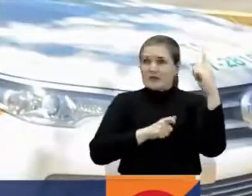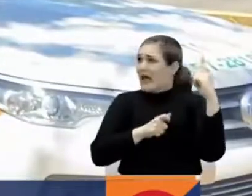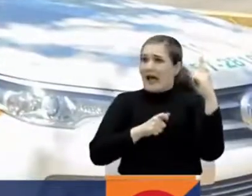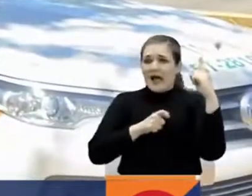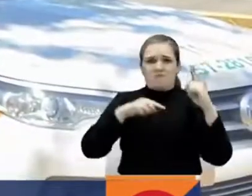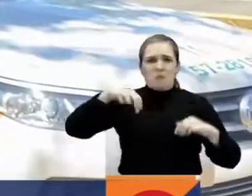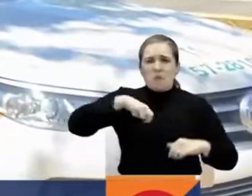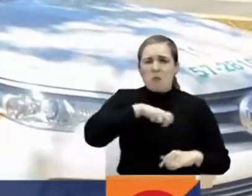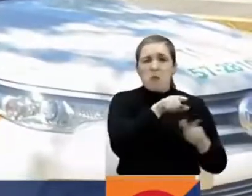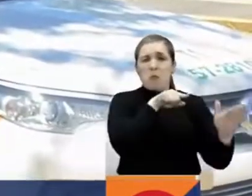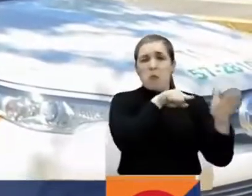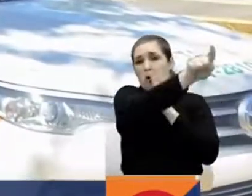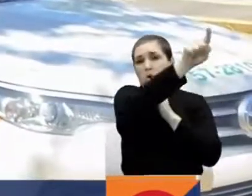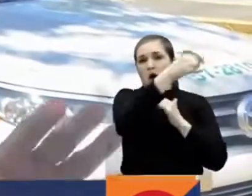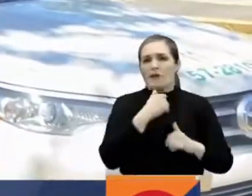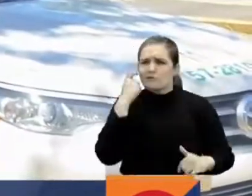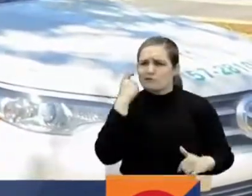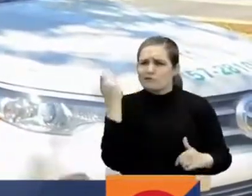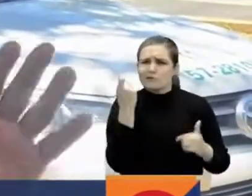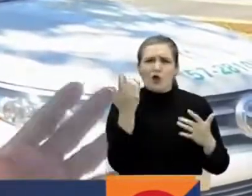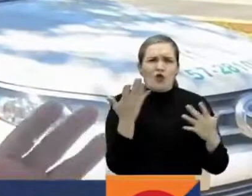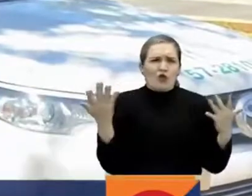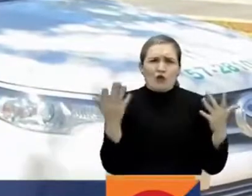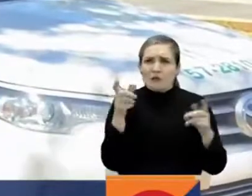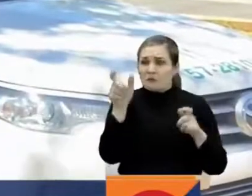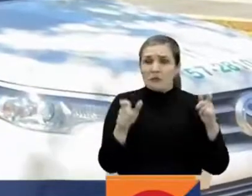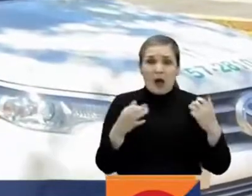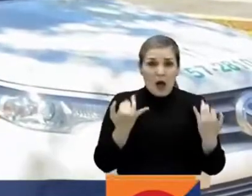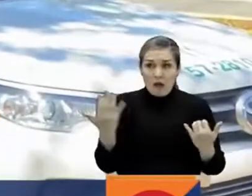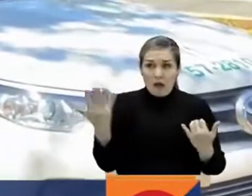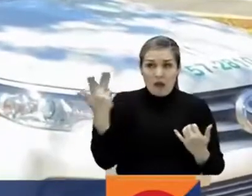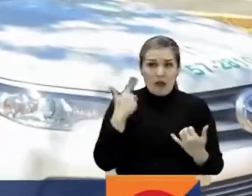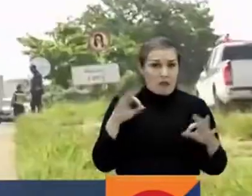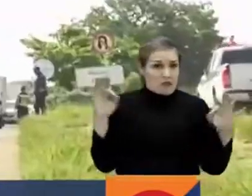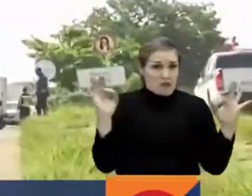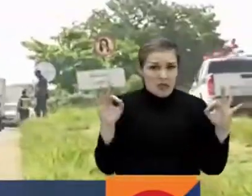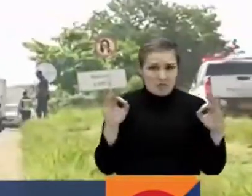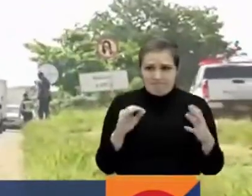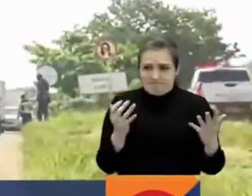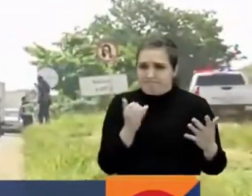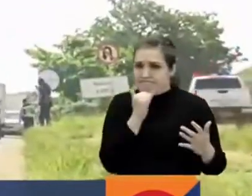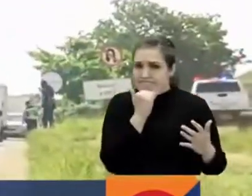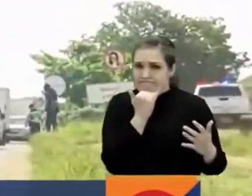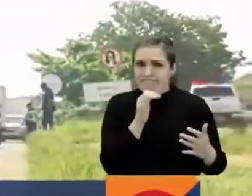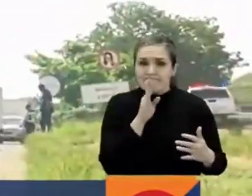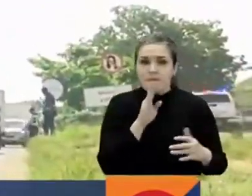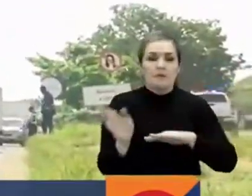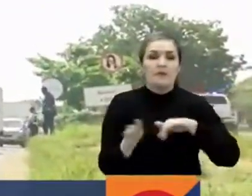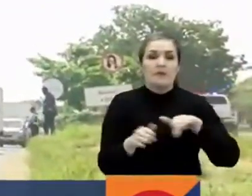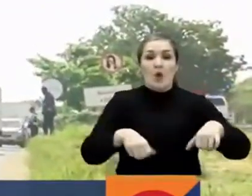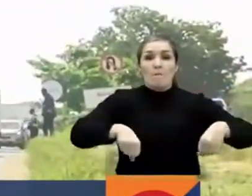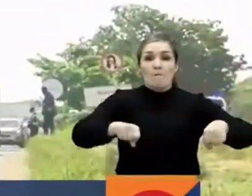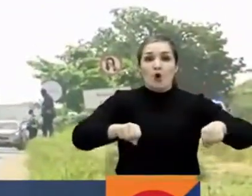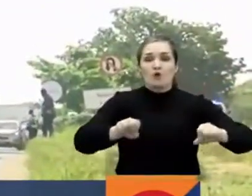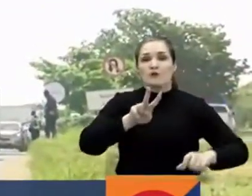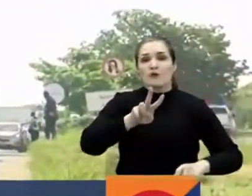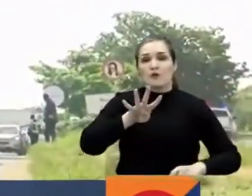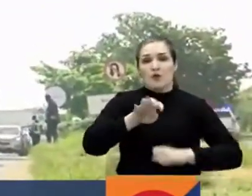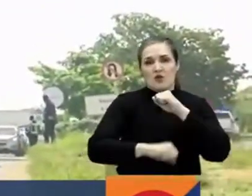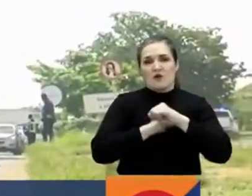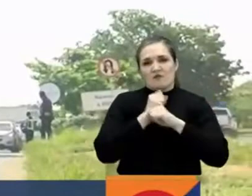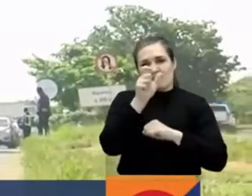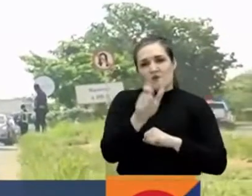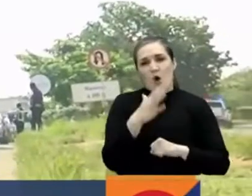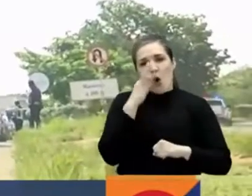estamos verificando en centros asistenciales. Hasta el momento no tenemos lesionados reportados de ese caso. En un hecho aislado, un motociclista de 24 años perdió la